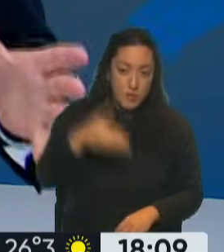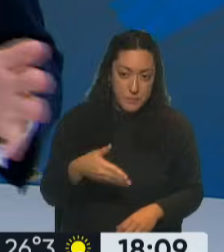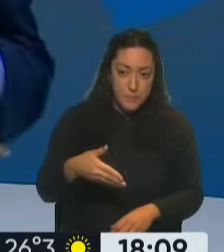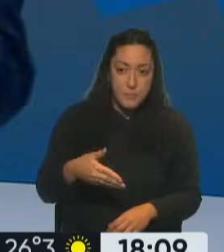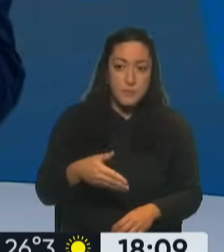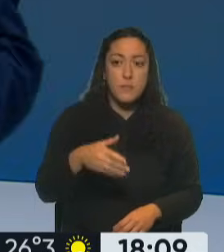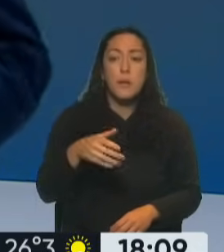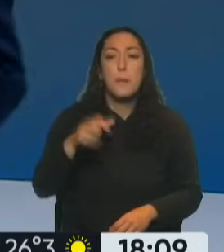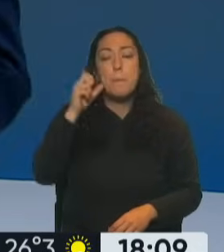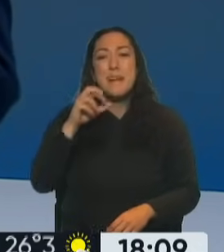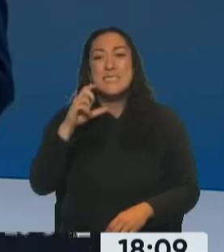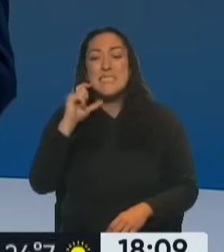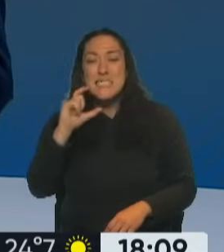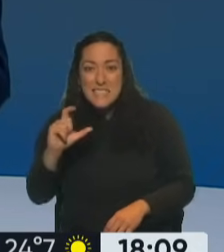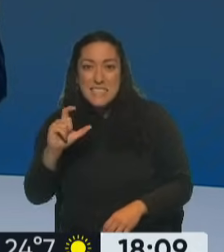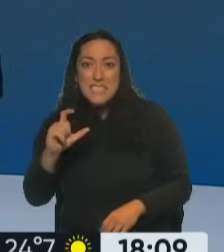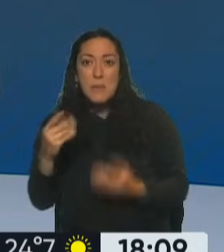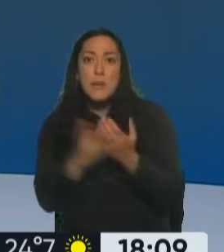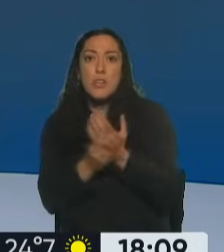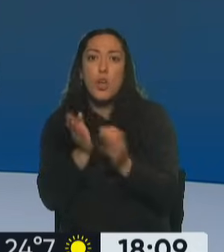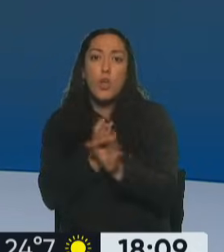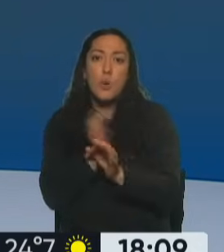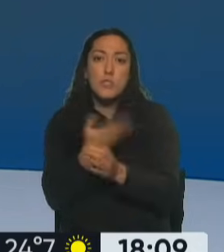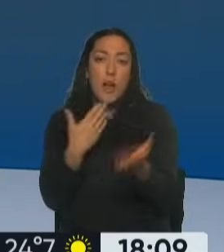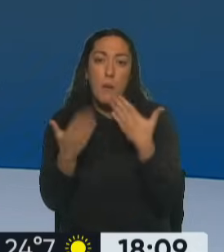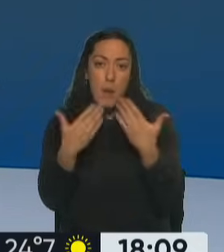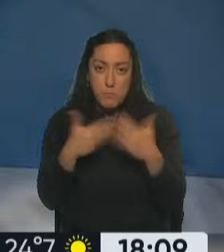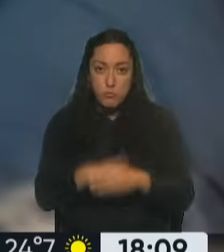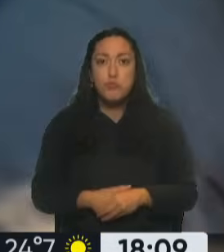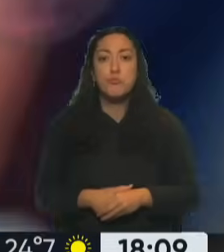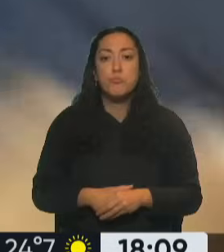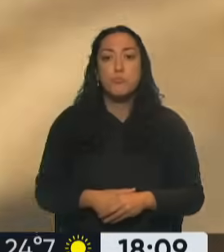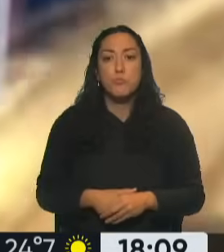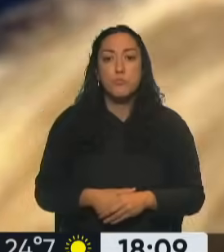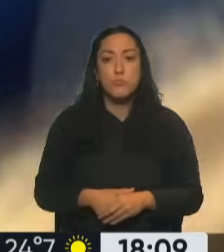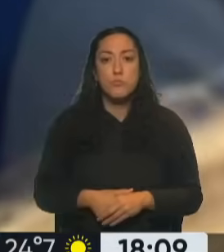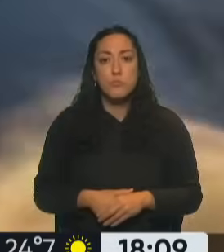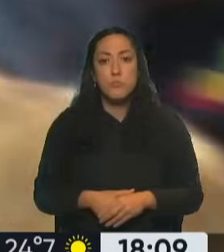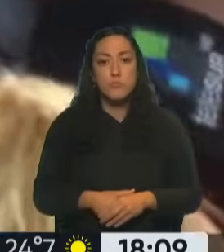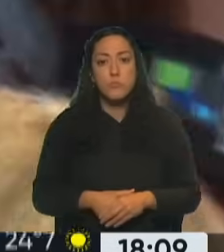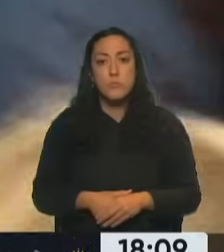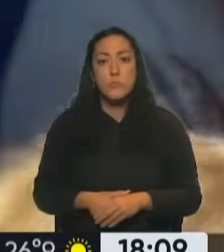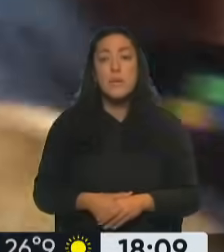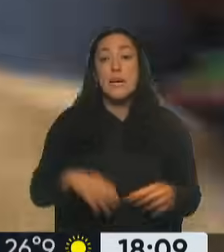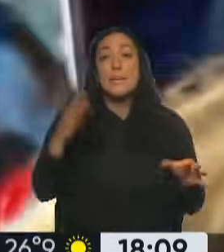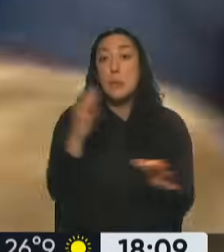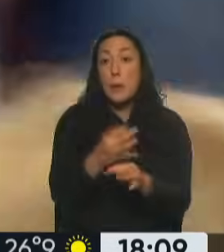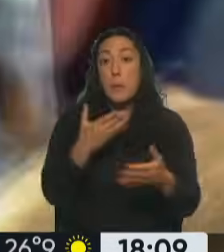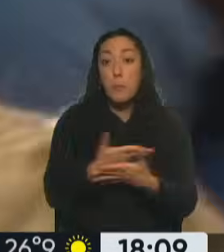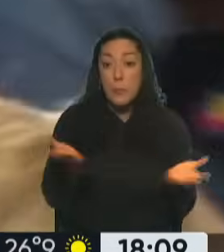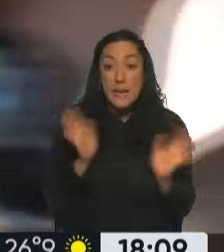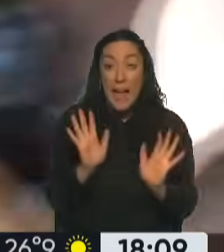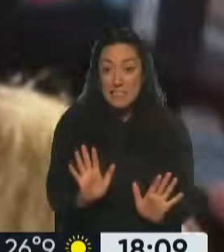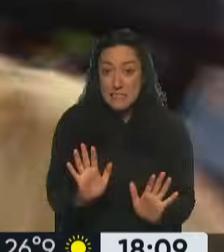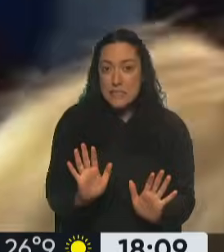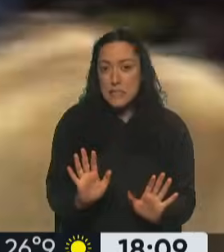Hablamos con Parsi, con el ministro de Educación. Y ahí estamos. Esto pueda pasar hoy acá en una escuela pública, deja